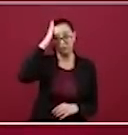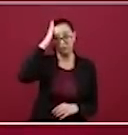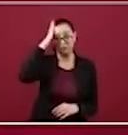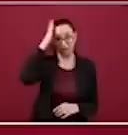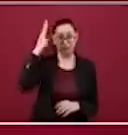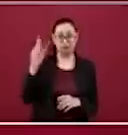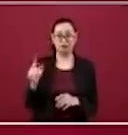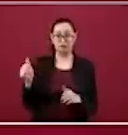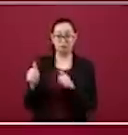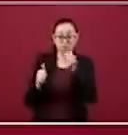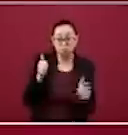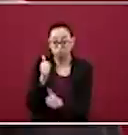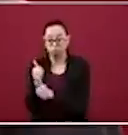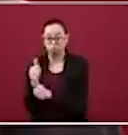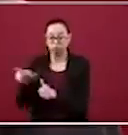subordinados al gobierno,